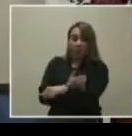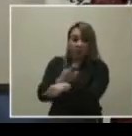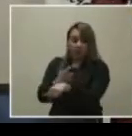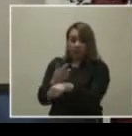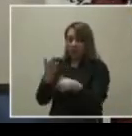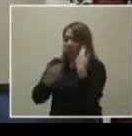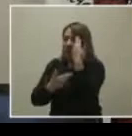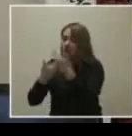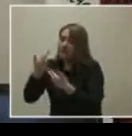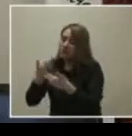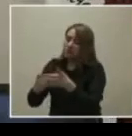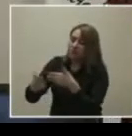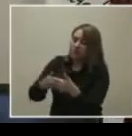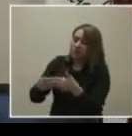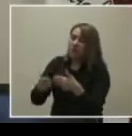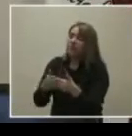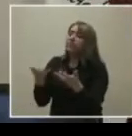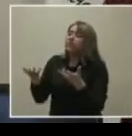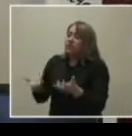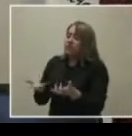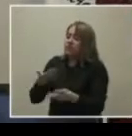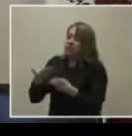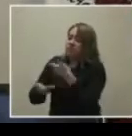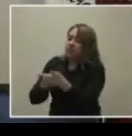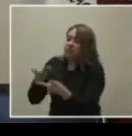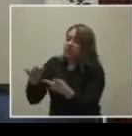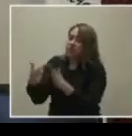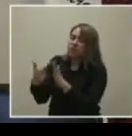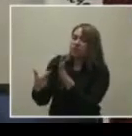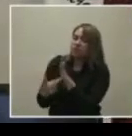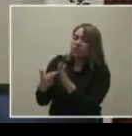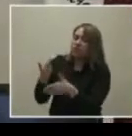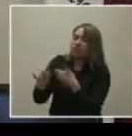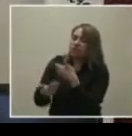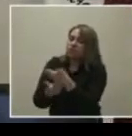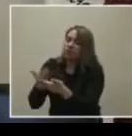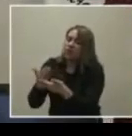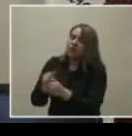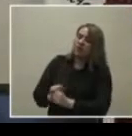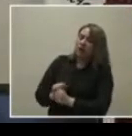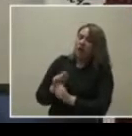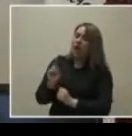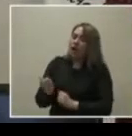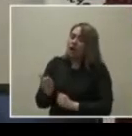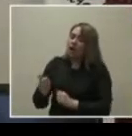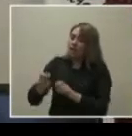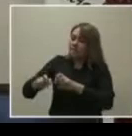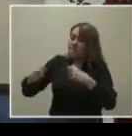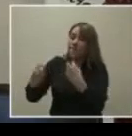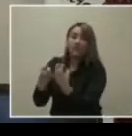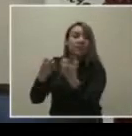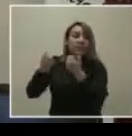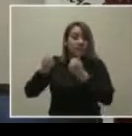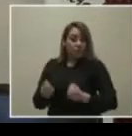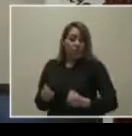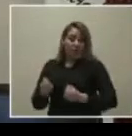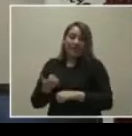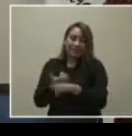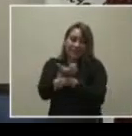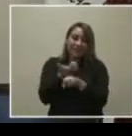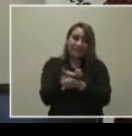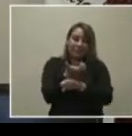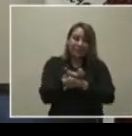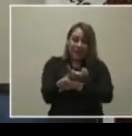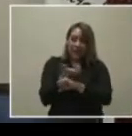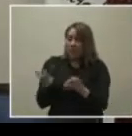de actualización de los mecanismos, son parte de la mesa de seguridad del Estado.